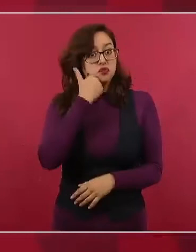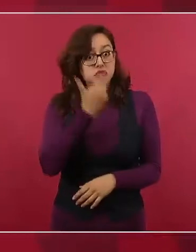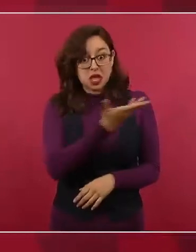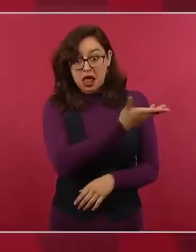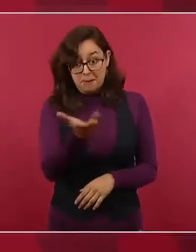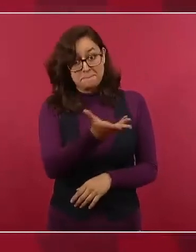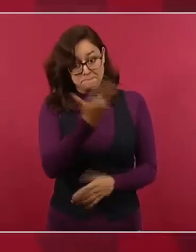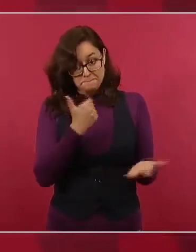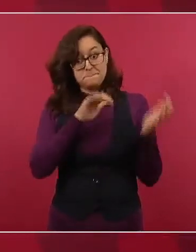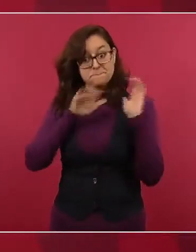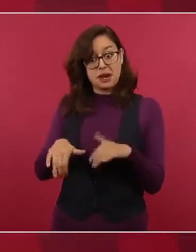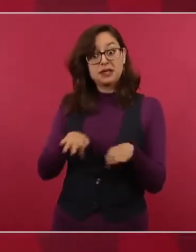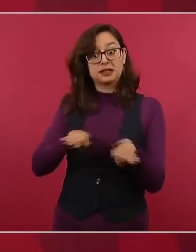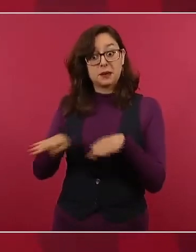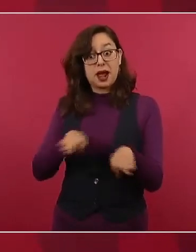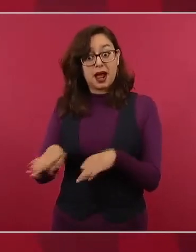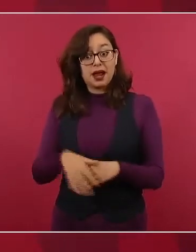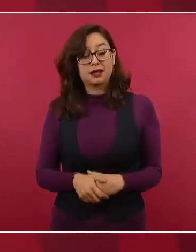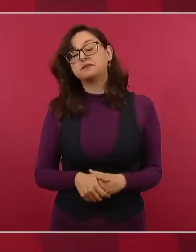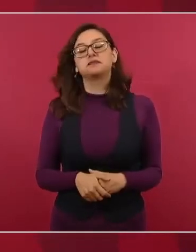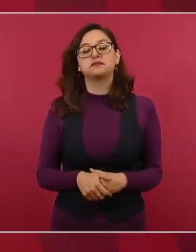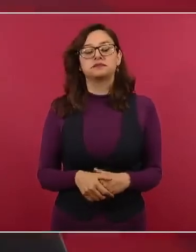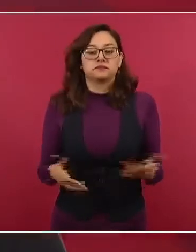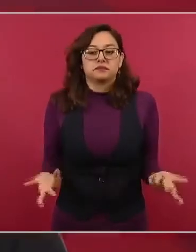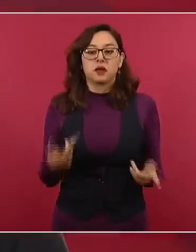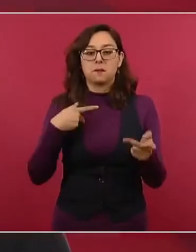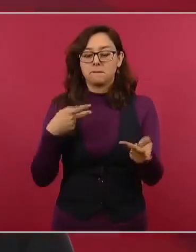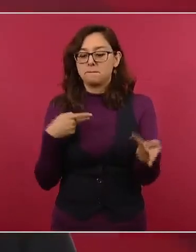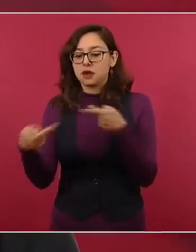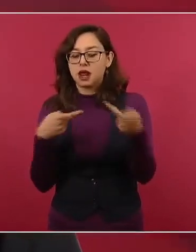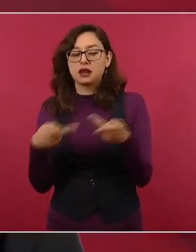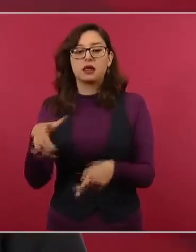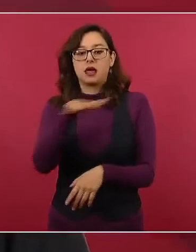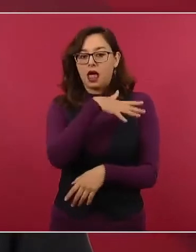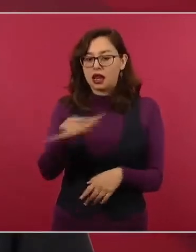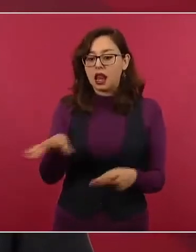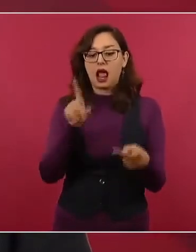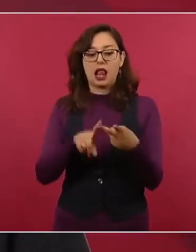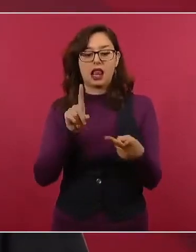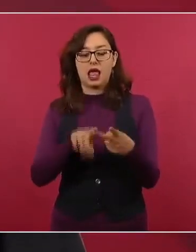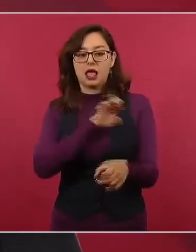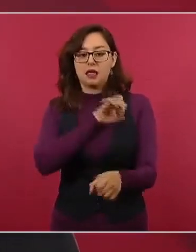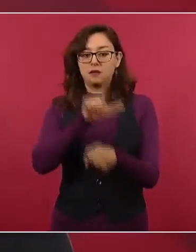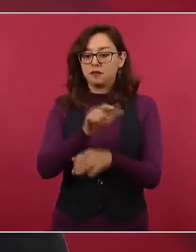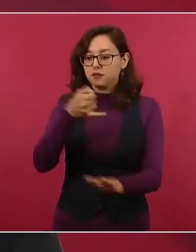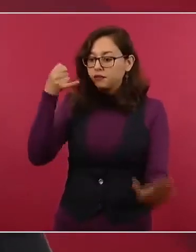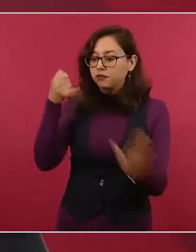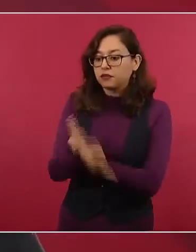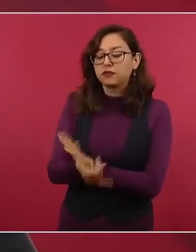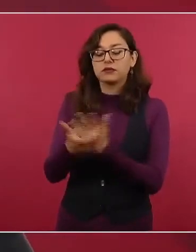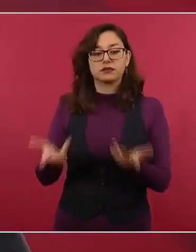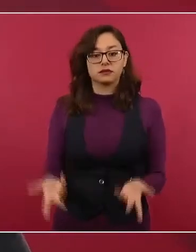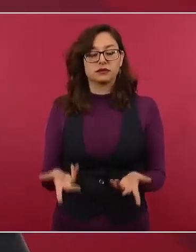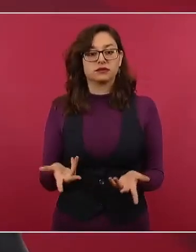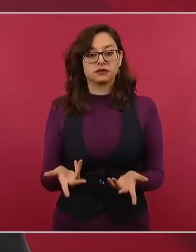no falten los médicos generales ni los especialistas, pero no solo